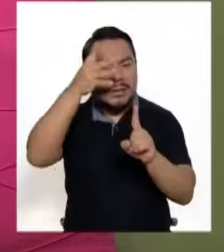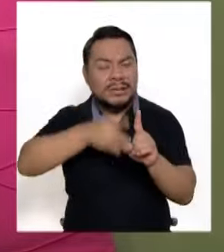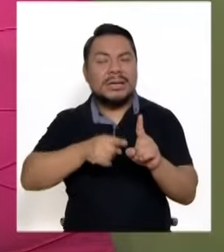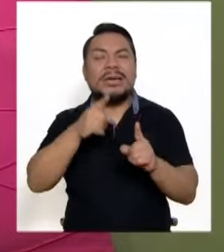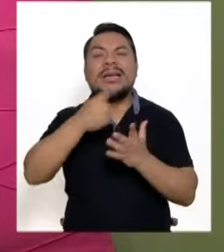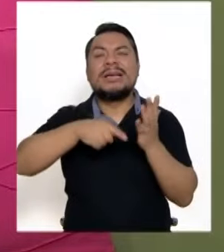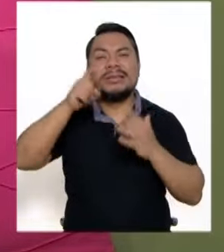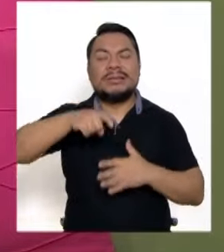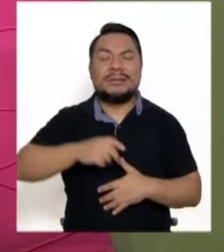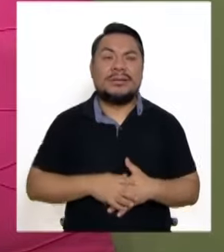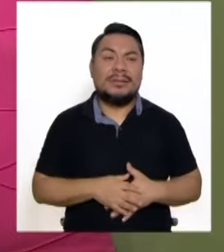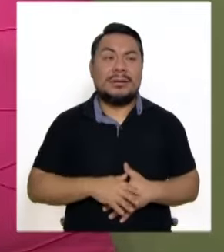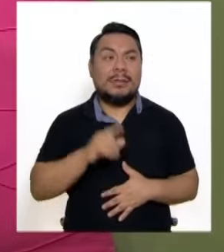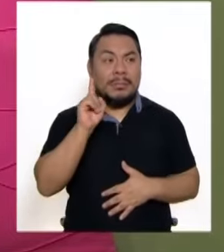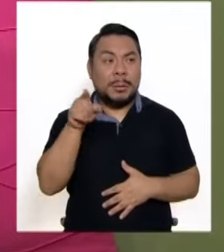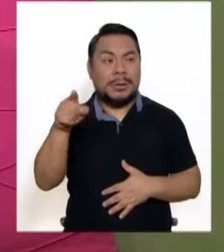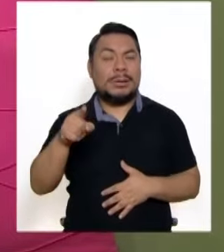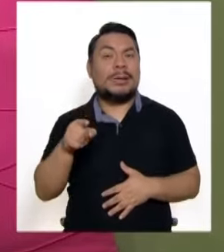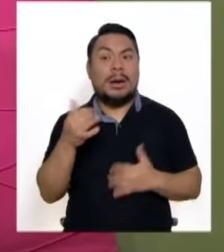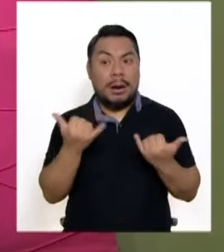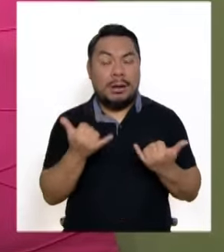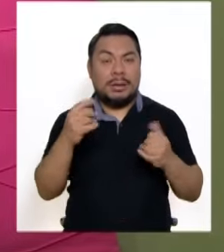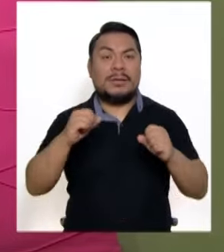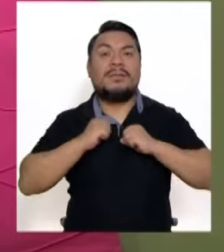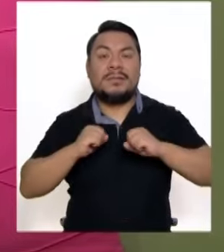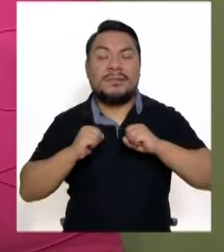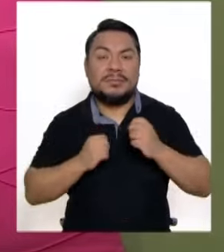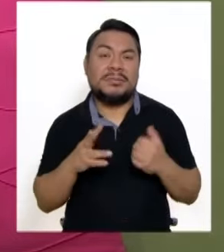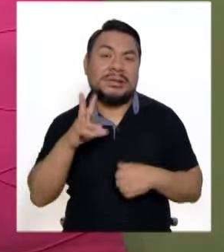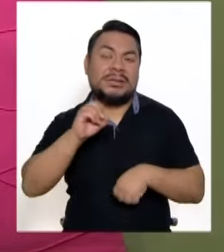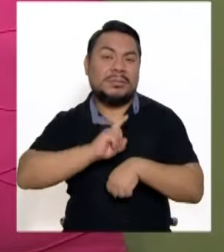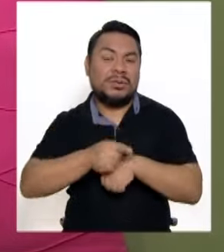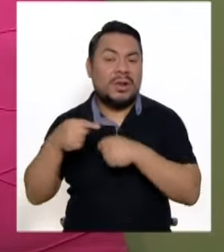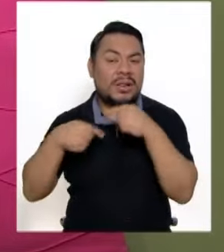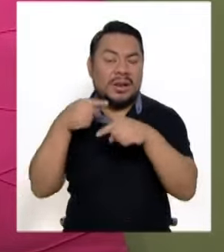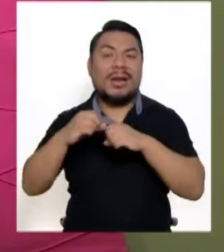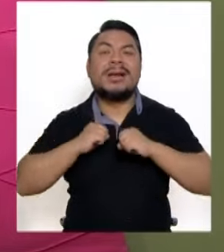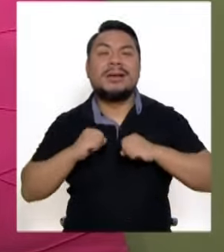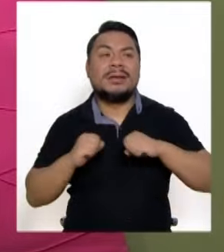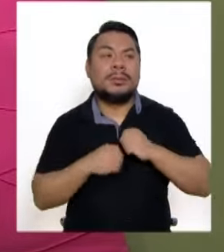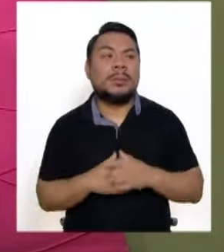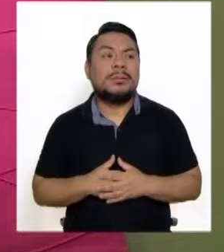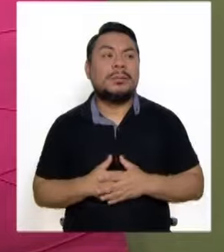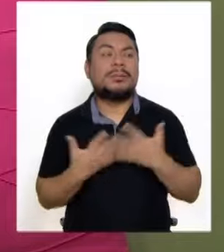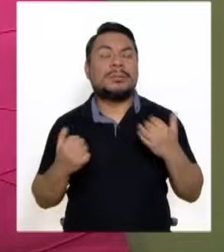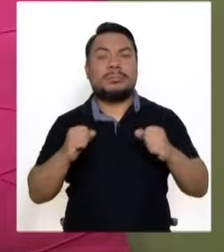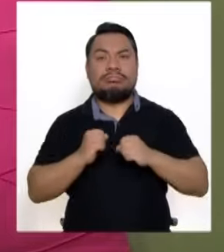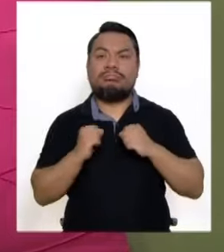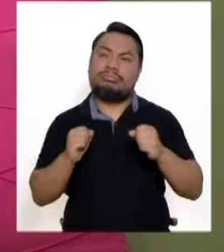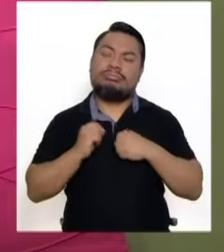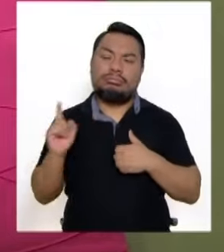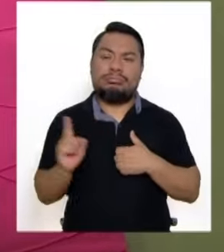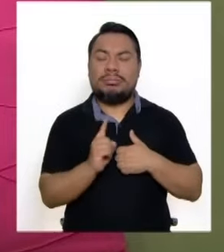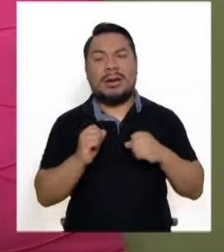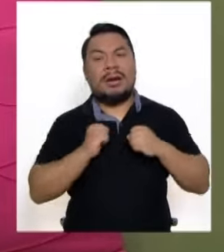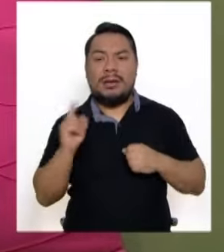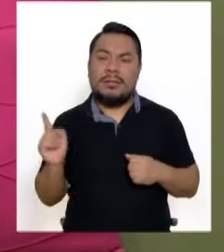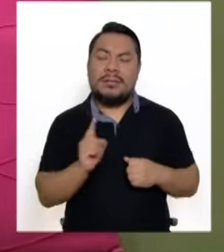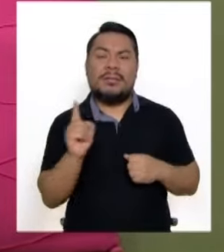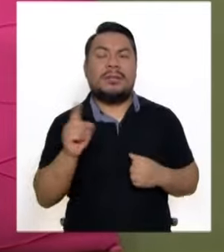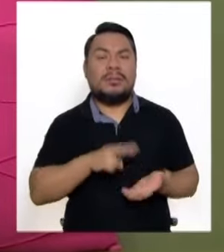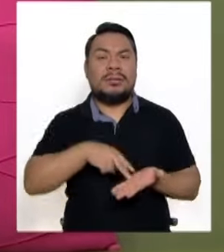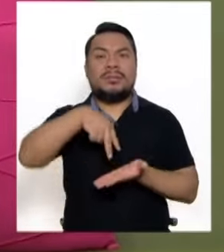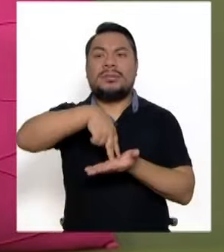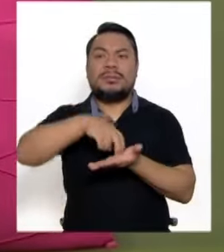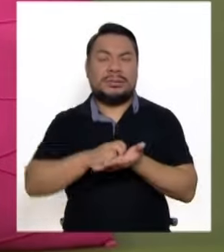Pero mientras tanto, ejercicio físico, por lo menos 30 minutos diarios, aunque sea lo aeróbico, claro, que significa salir a caminar o subir y